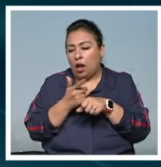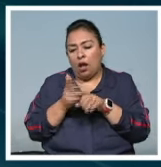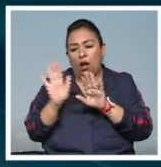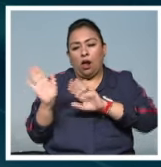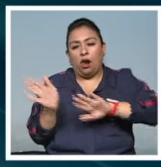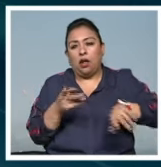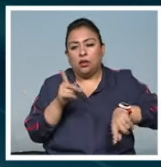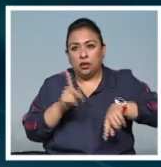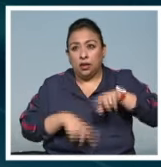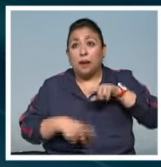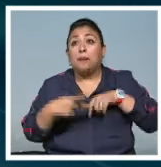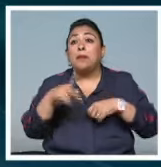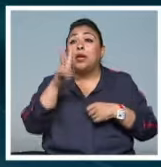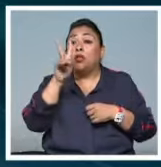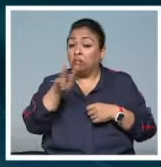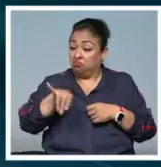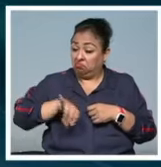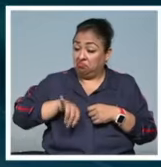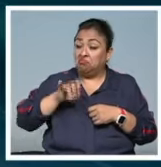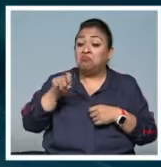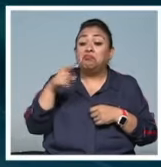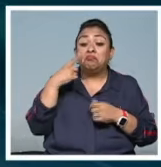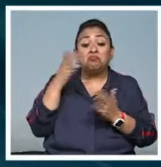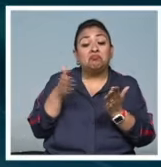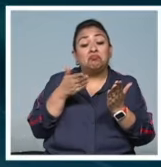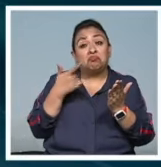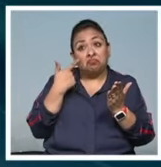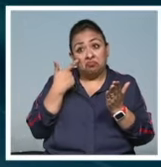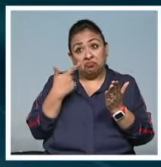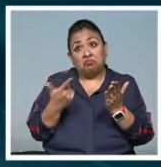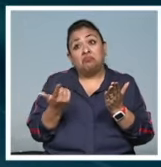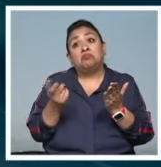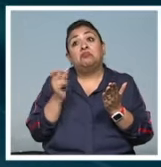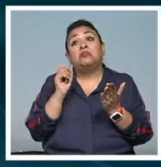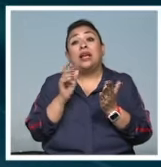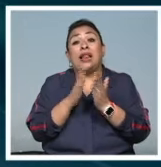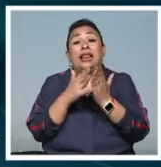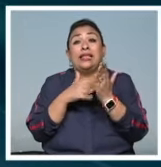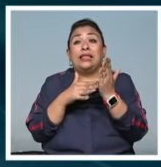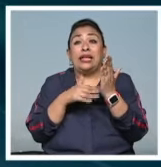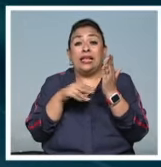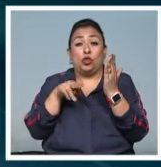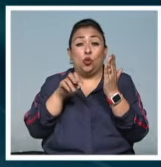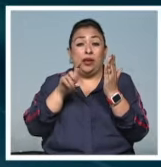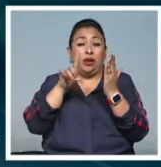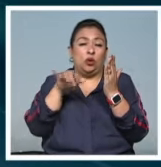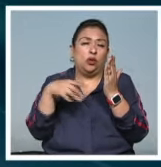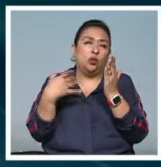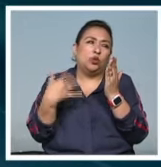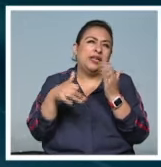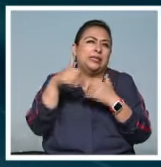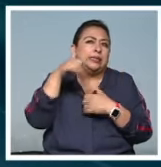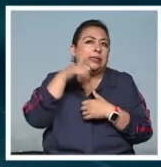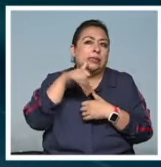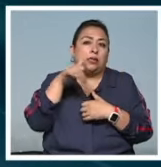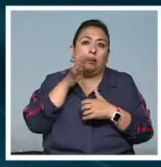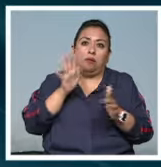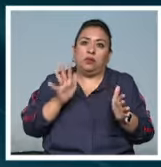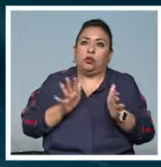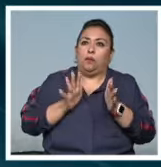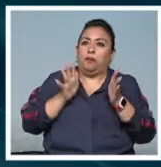identificando, pero sería muy, muy interesante echarle un ojo. Y, por supuesto, la literatura nórdica siempre nos